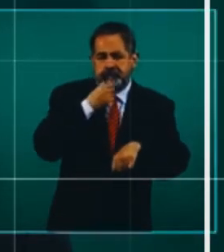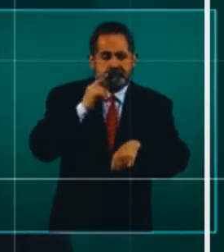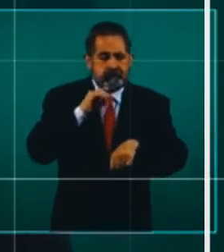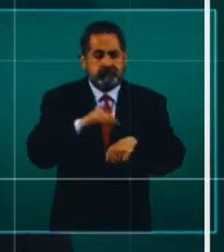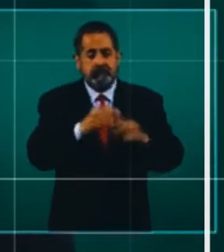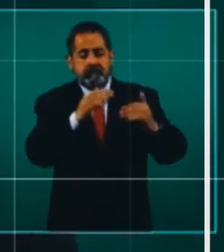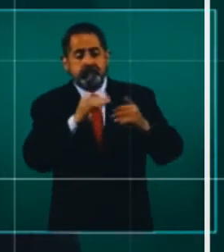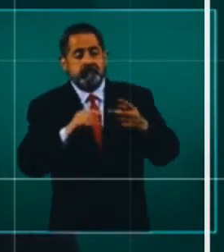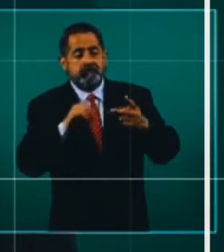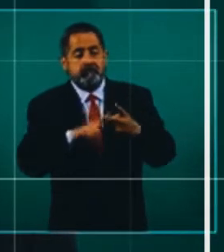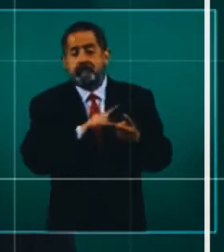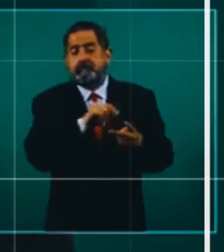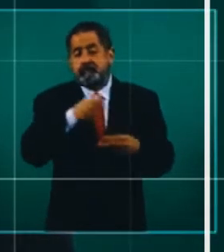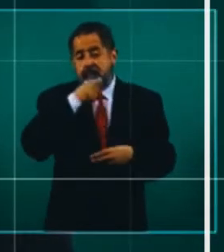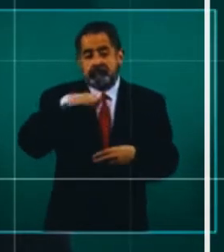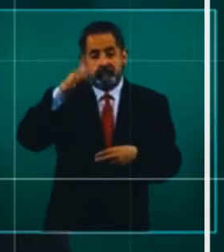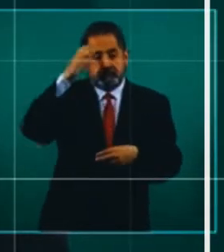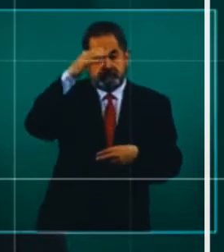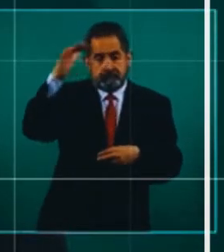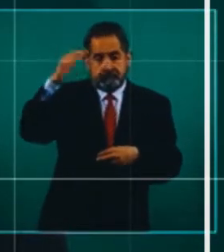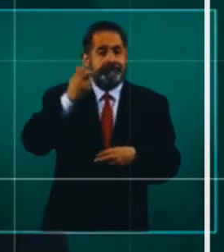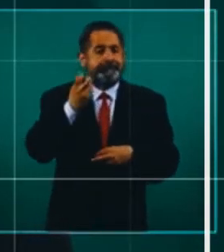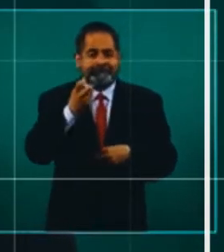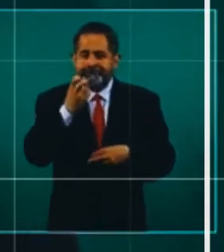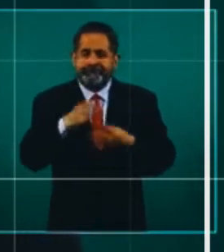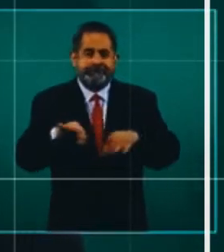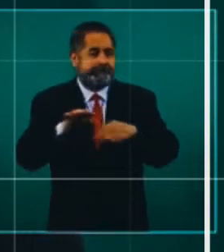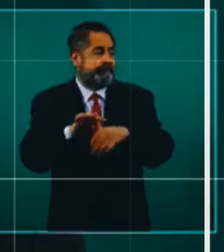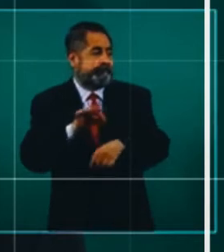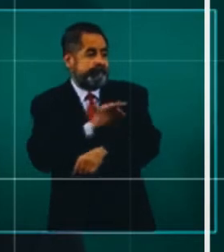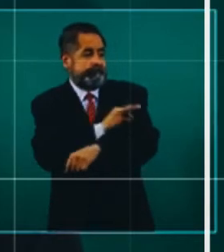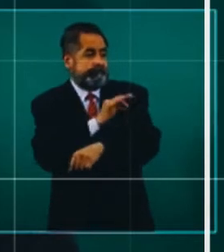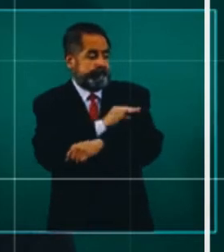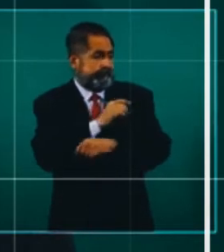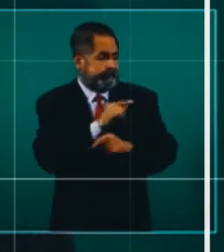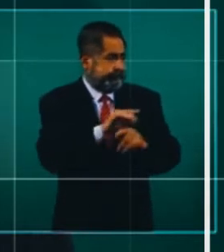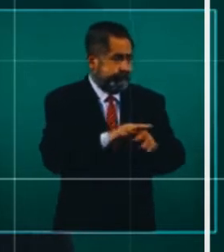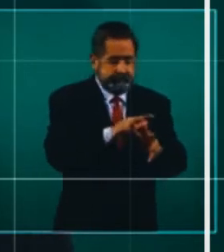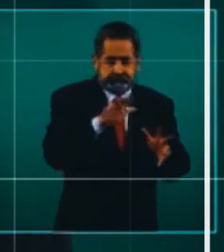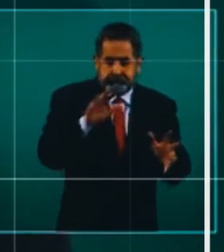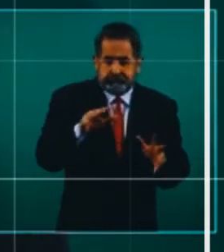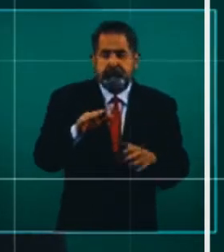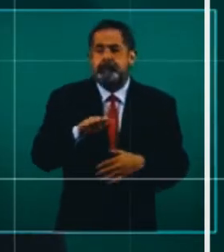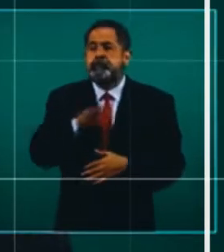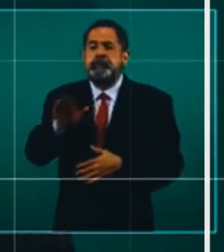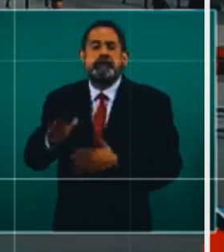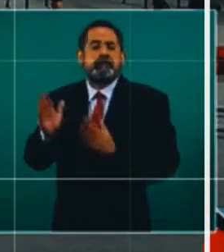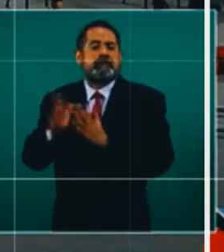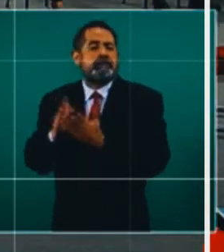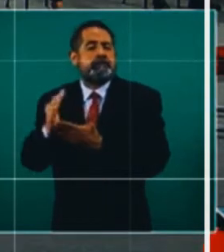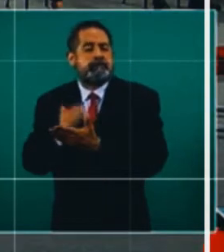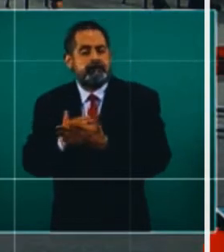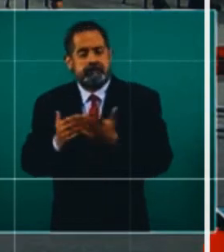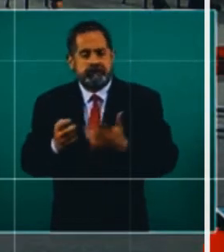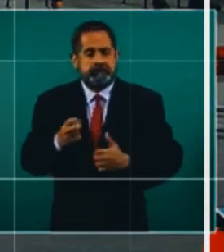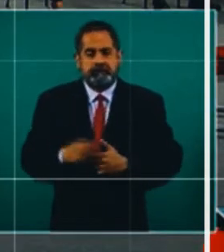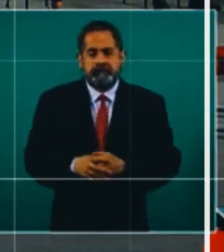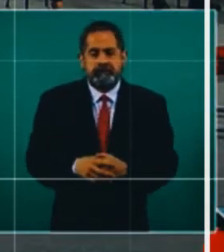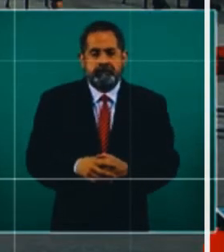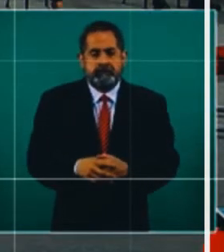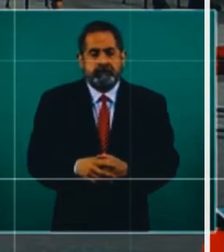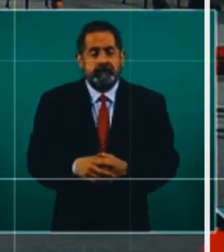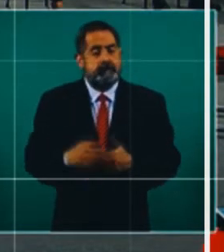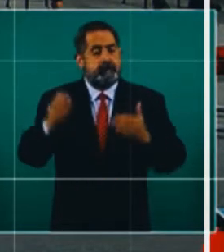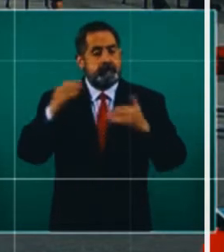el mejor impacto de reducción de la mortalidad y otras complicaciones relacionadas con la COVID. En la siguiente